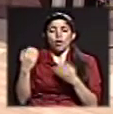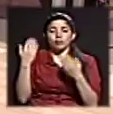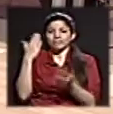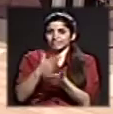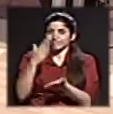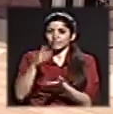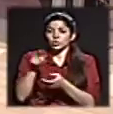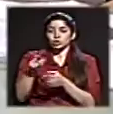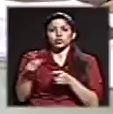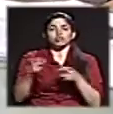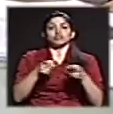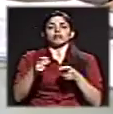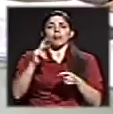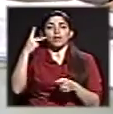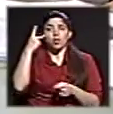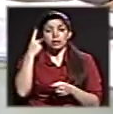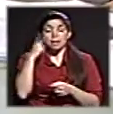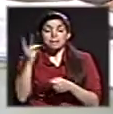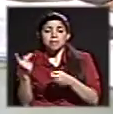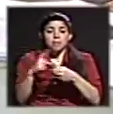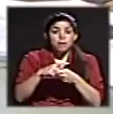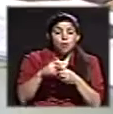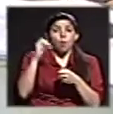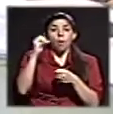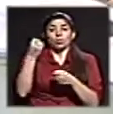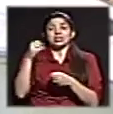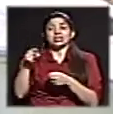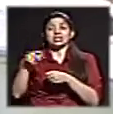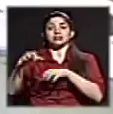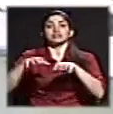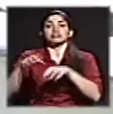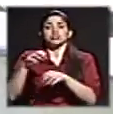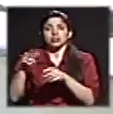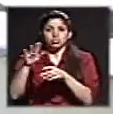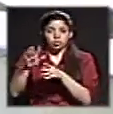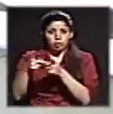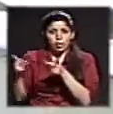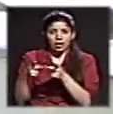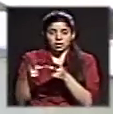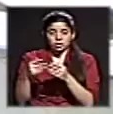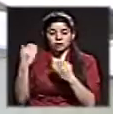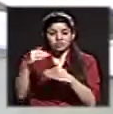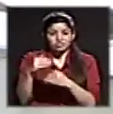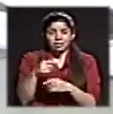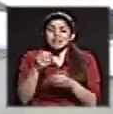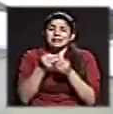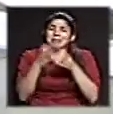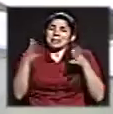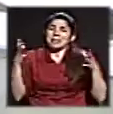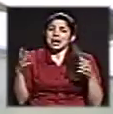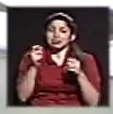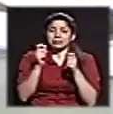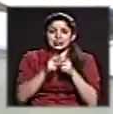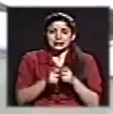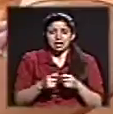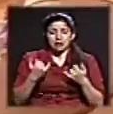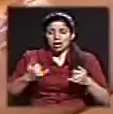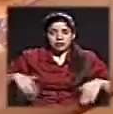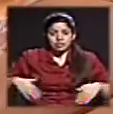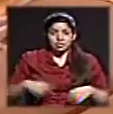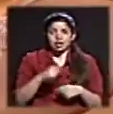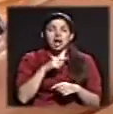actividades políticas, tanto para participar como para el ejercicio de sus cargos, ¿verdad? Entonces, es una cosa mucho más amplia que en este momento no... Sí, y que eso no